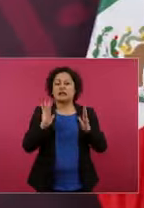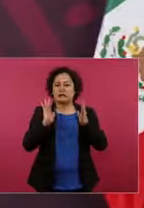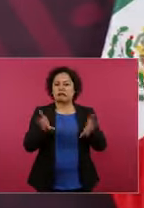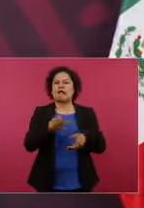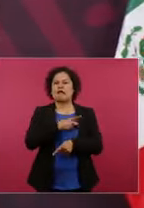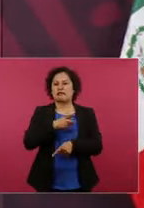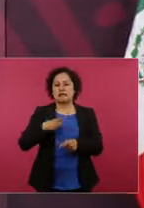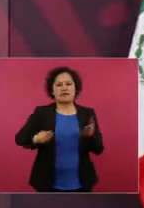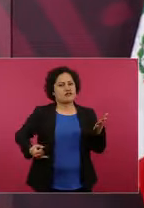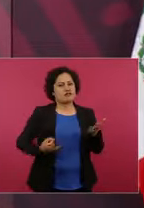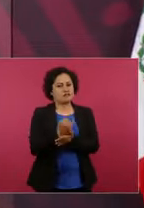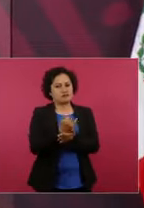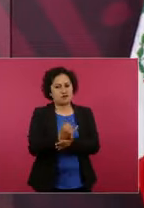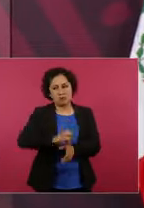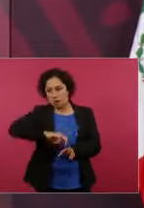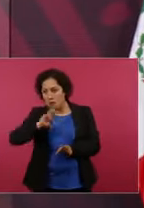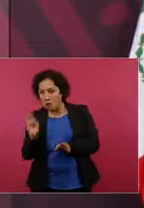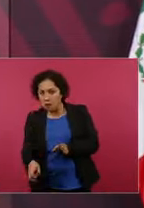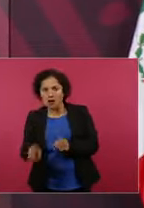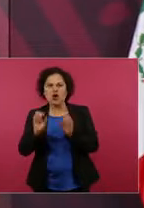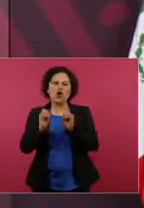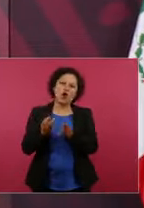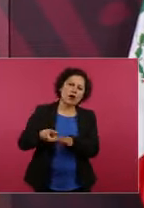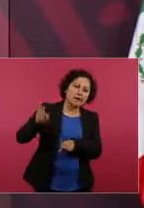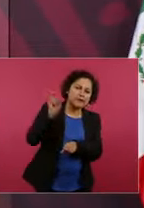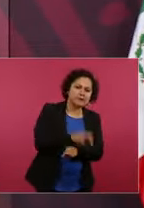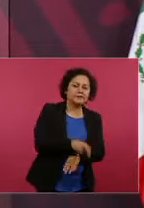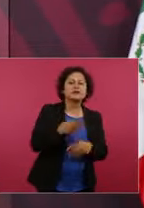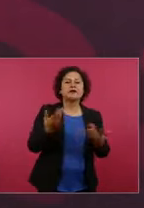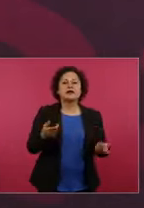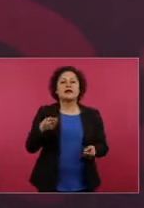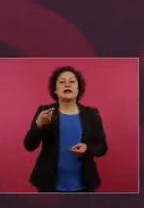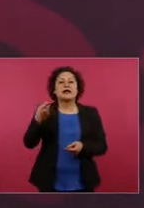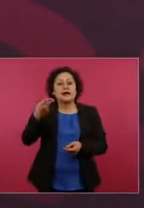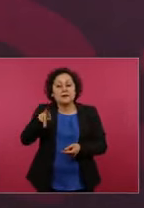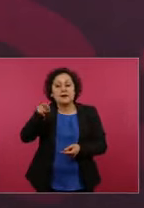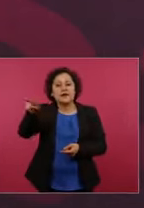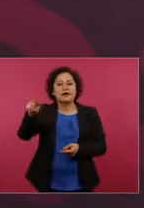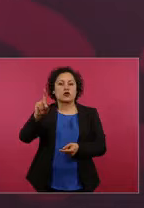definiciones. Pero ¿qué decía don Jesús? Decía,